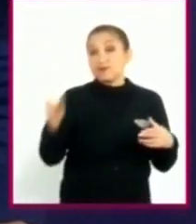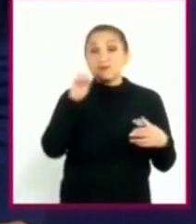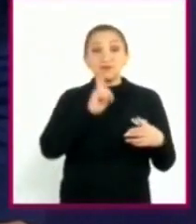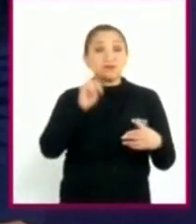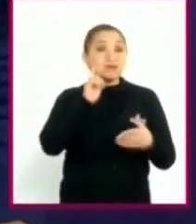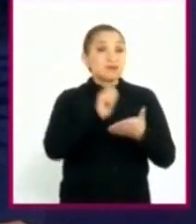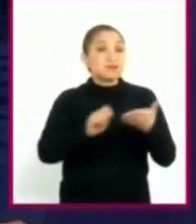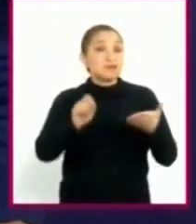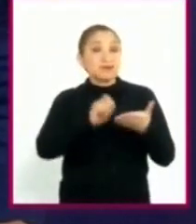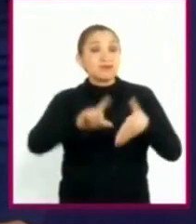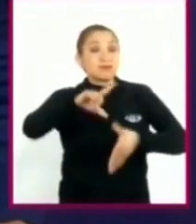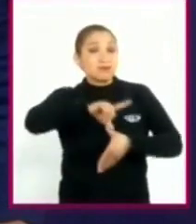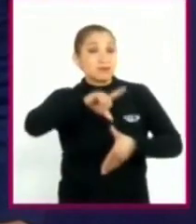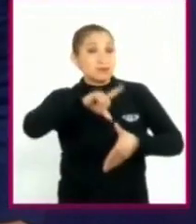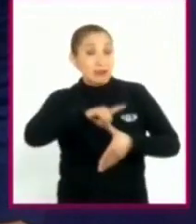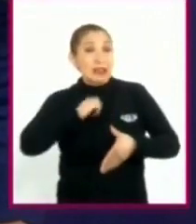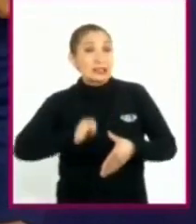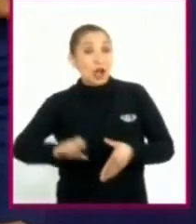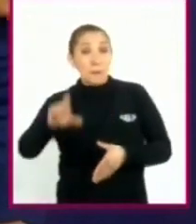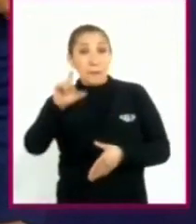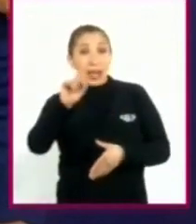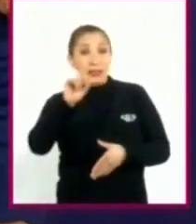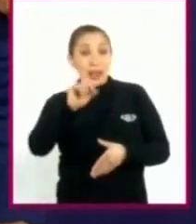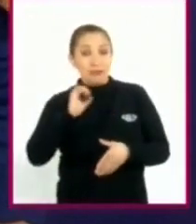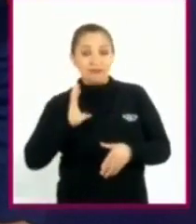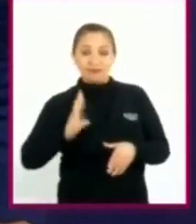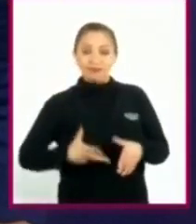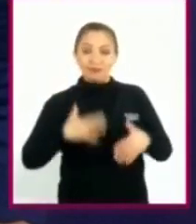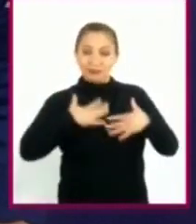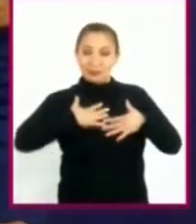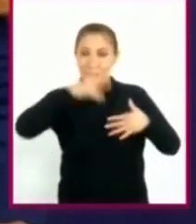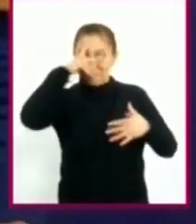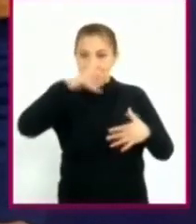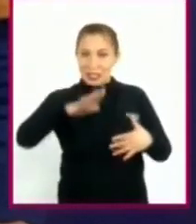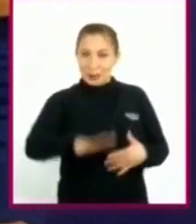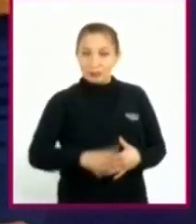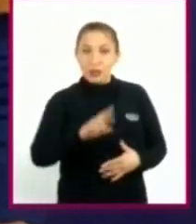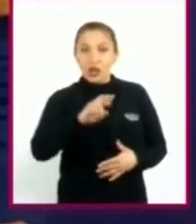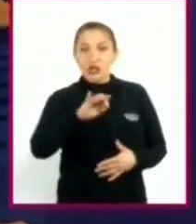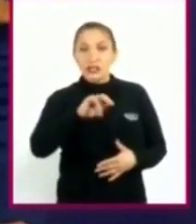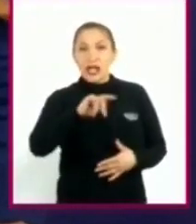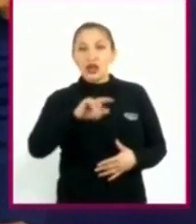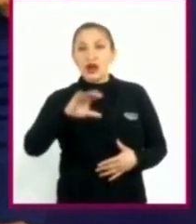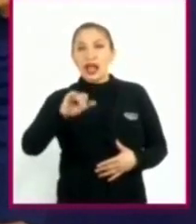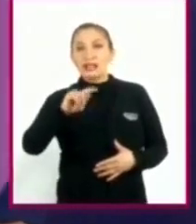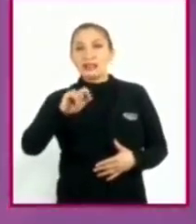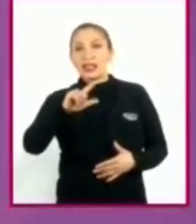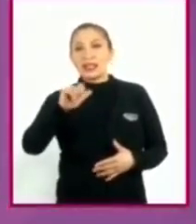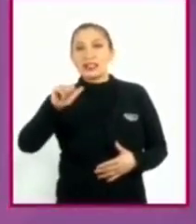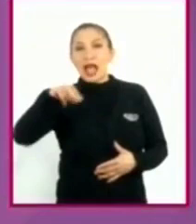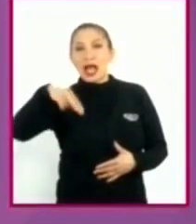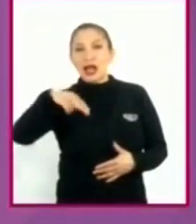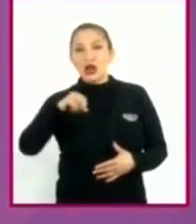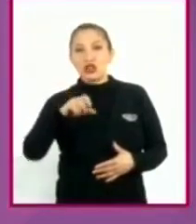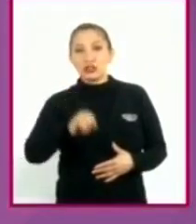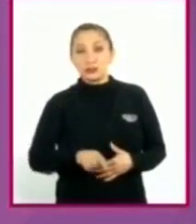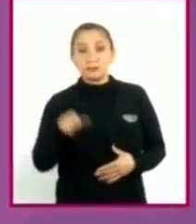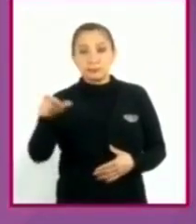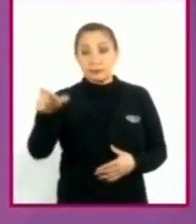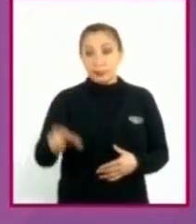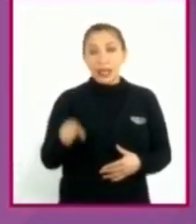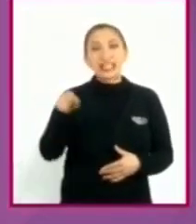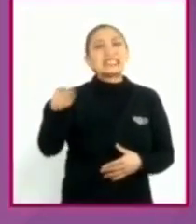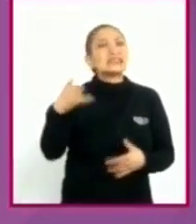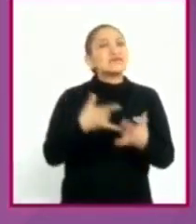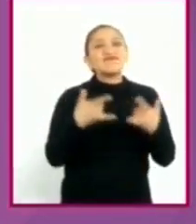escritoras latinoamericanas del siglo XX y orgullosamente mexicana, Rosario Castellanos. Algo acerca